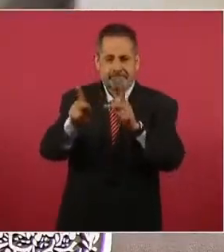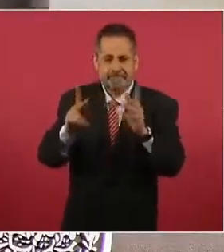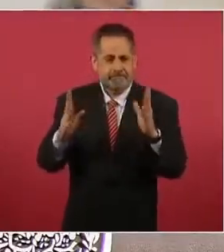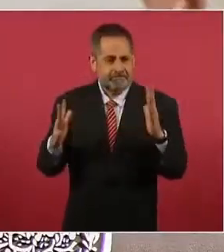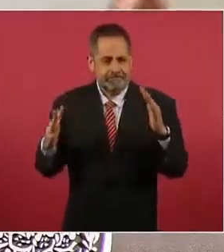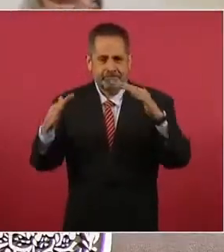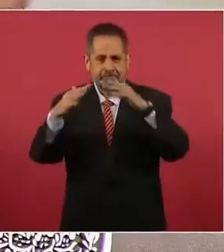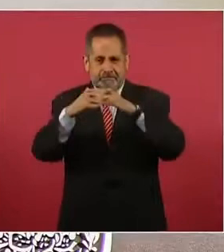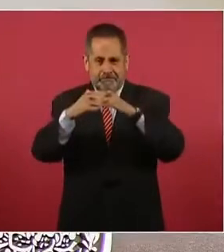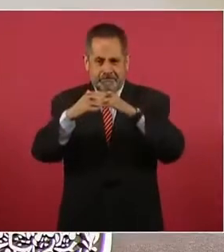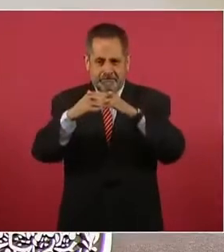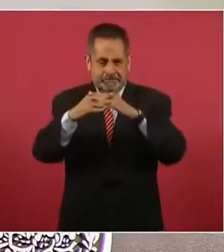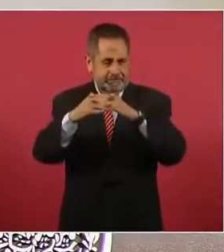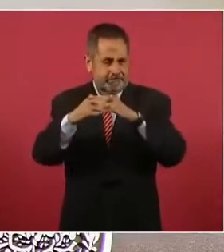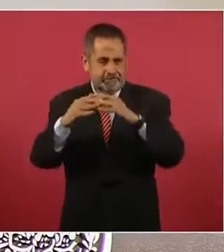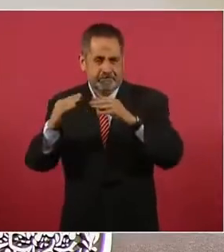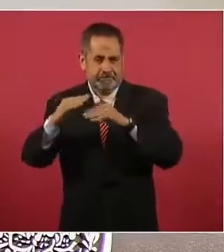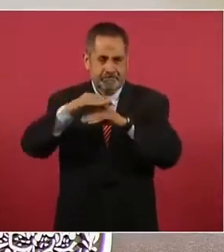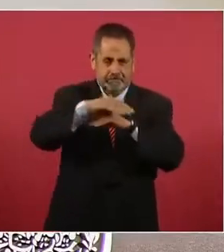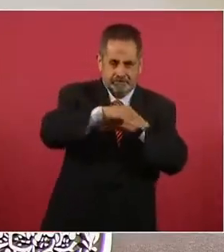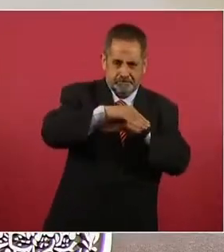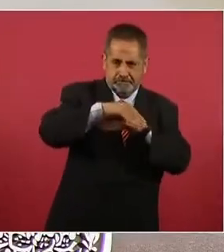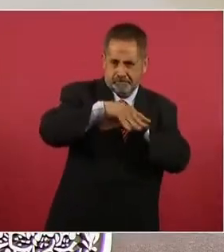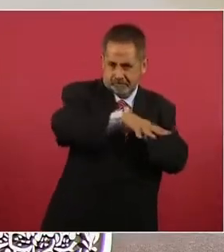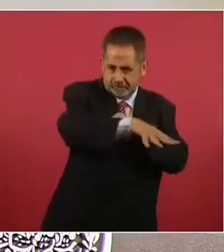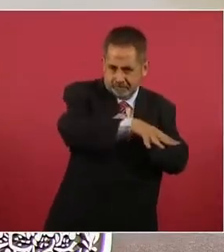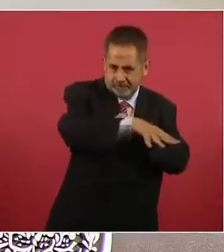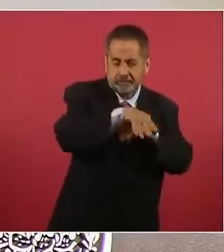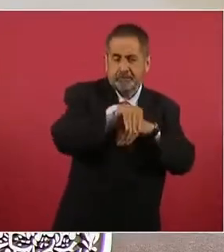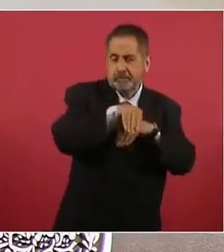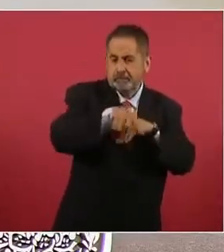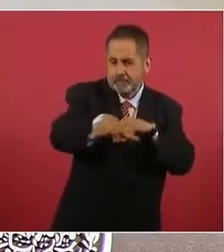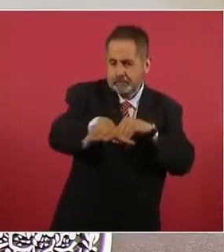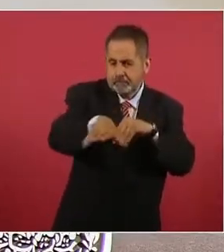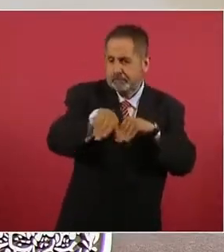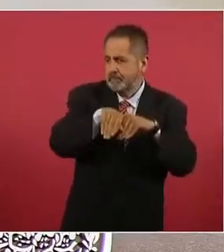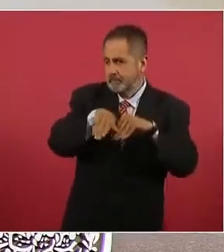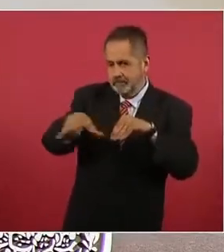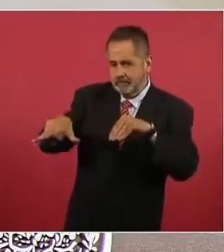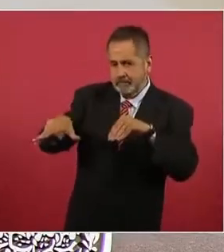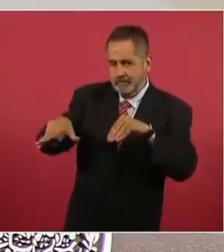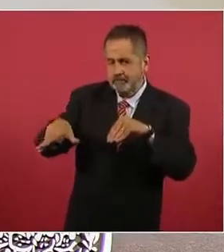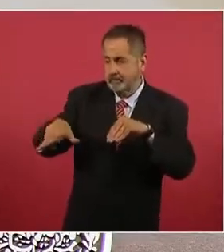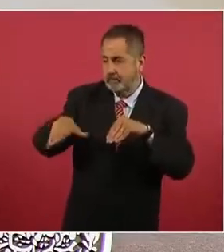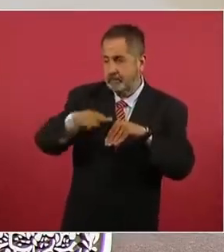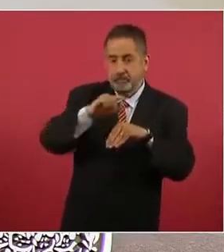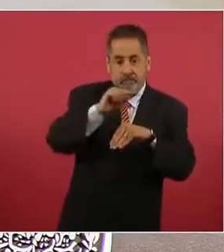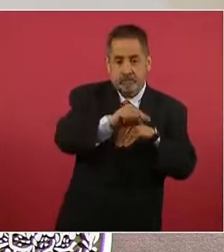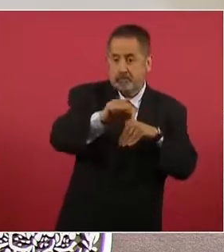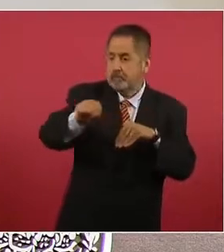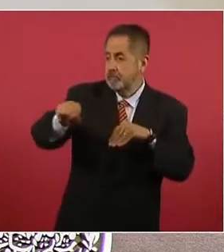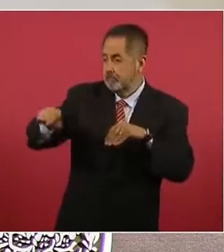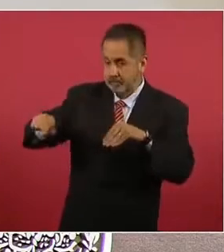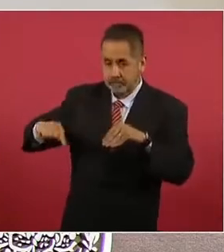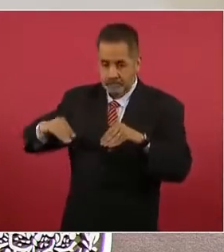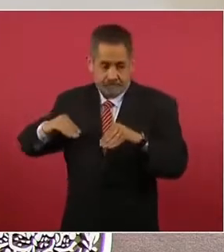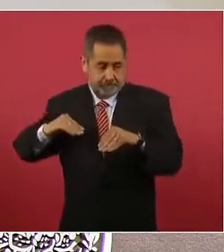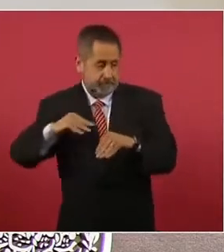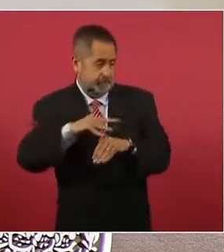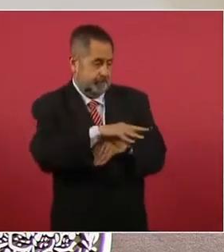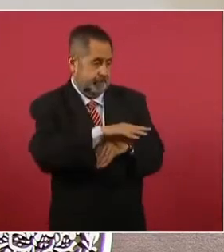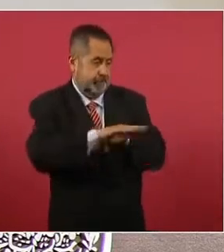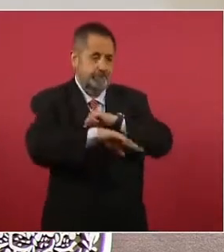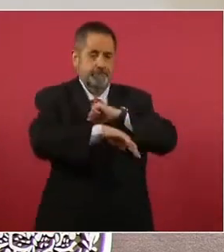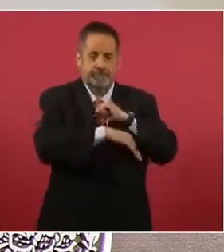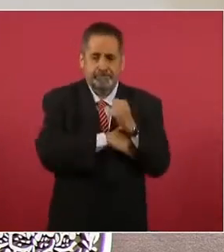las tuberías que se integran para ir hacia la zona de almacenamiento donde ya se lleva el